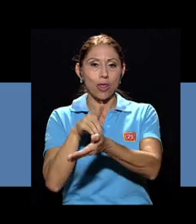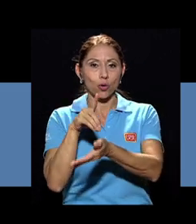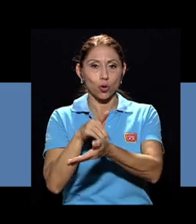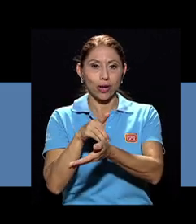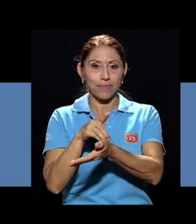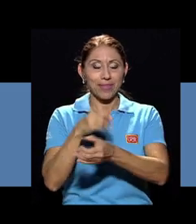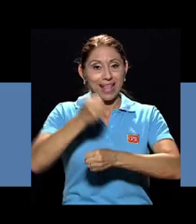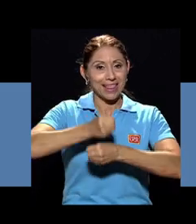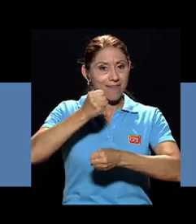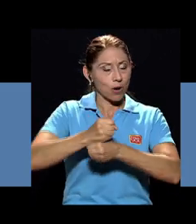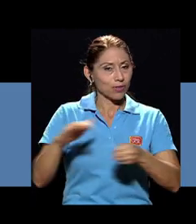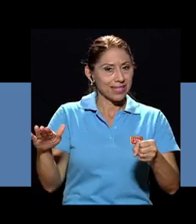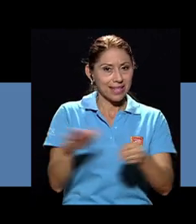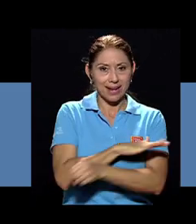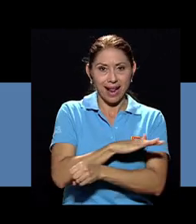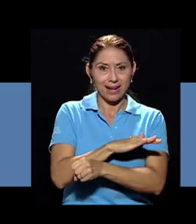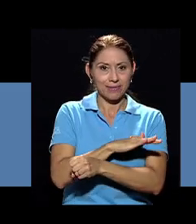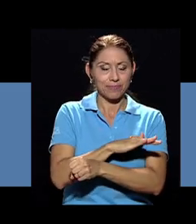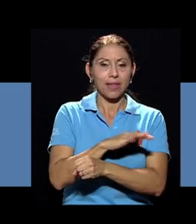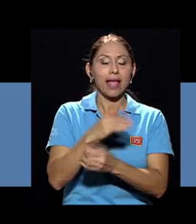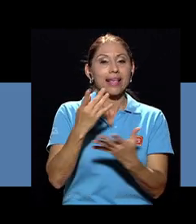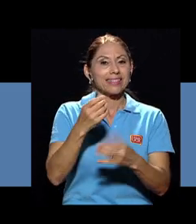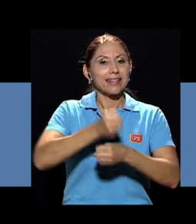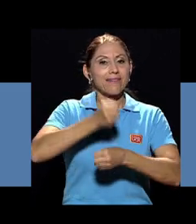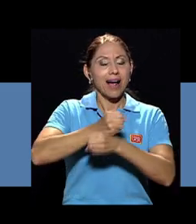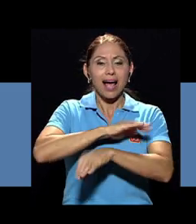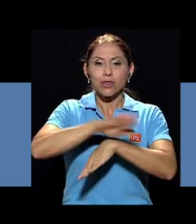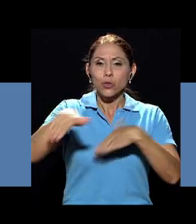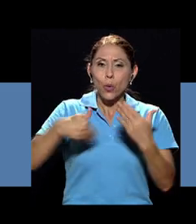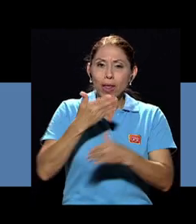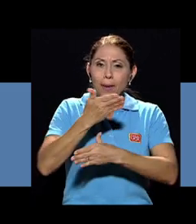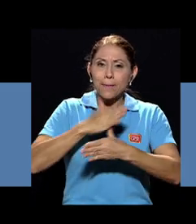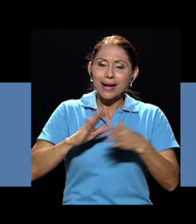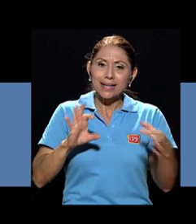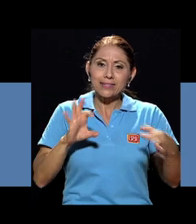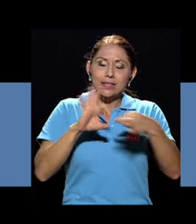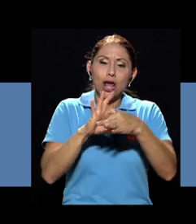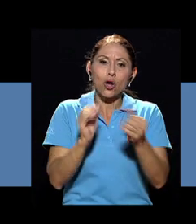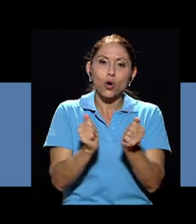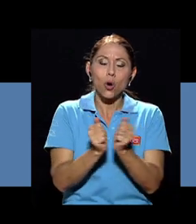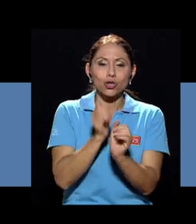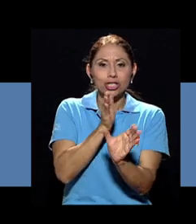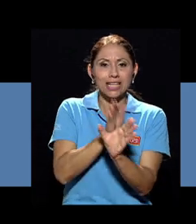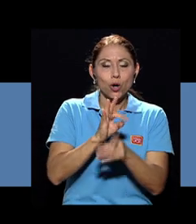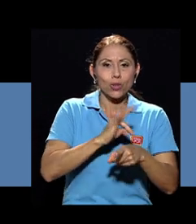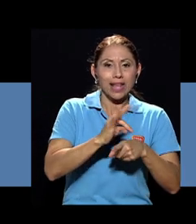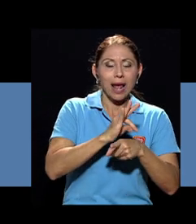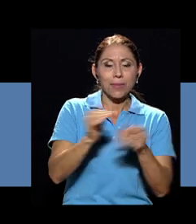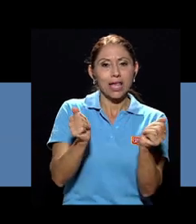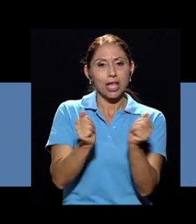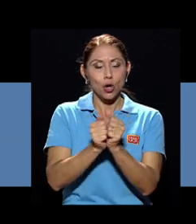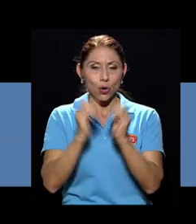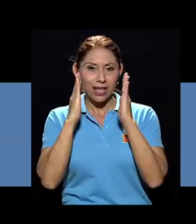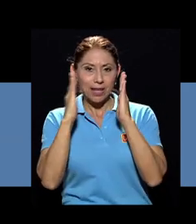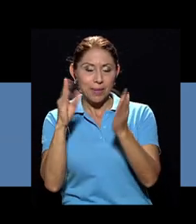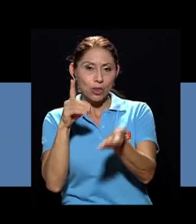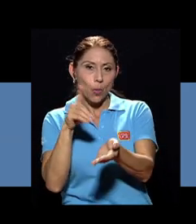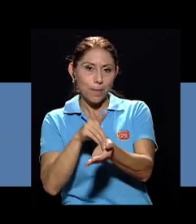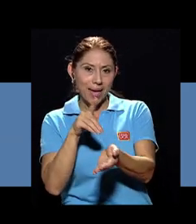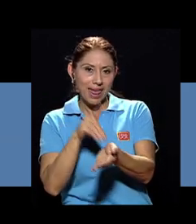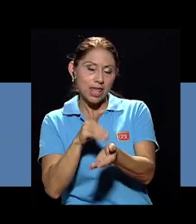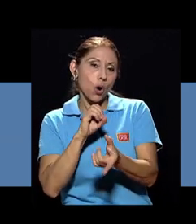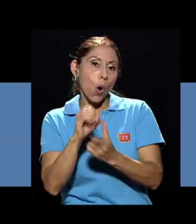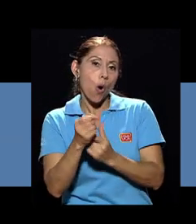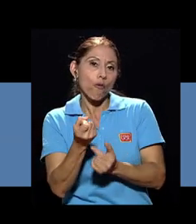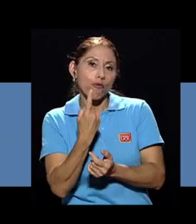El trabajo es integral, ¿verdad? Precisamente trabaja toda la parte que tiene que ver con la psicoterapia y el tratamiento médico o